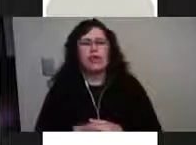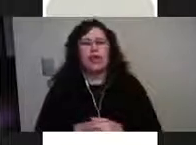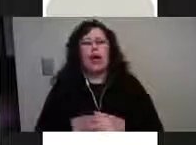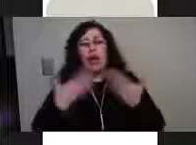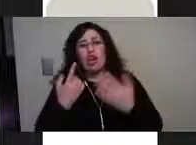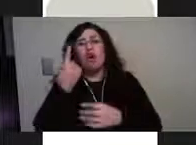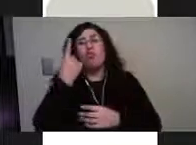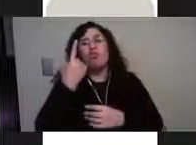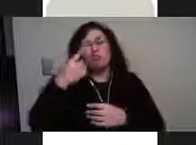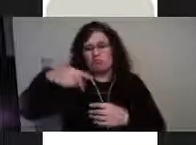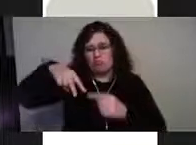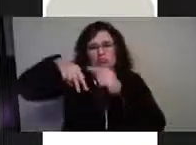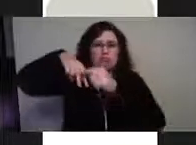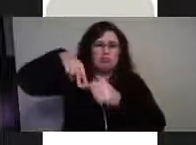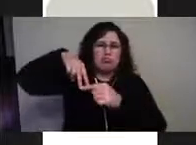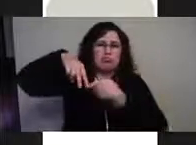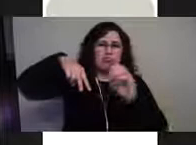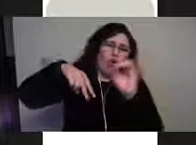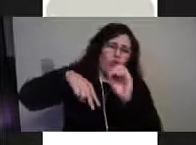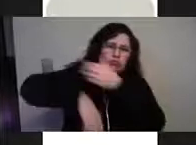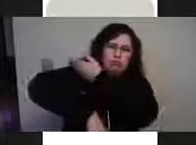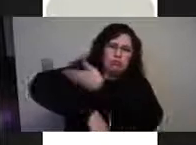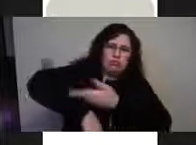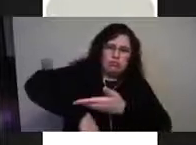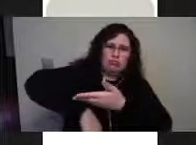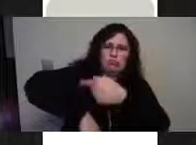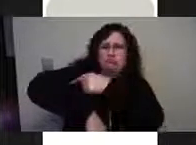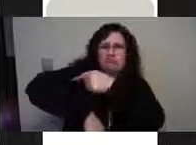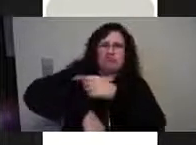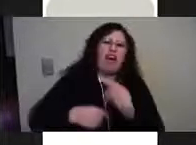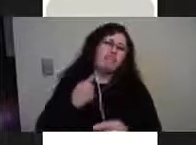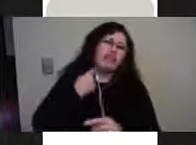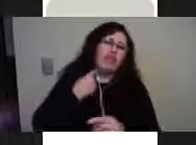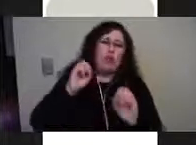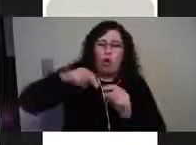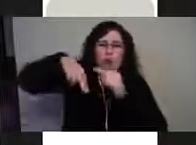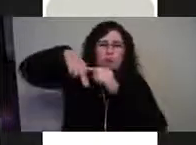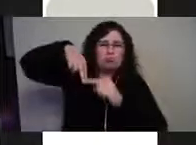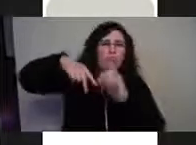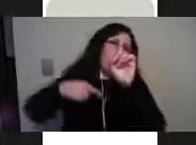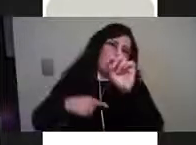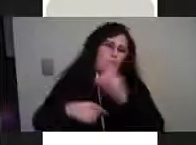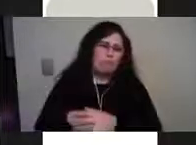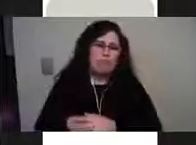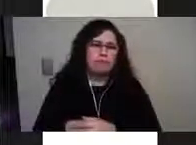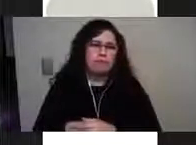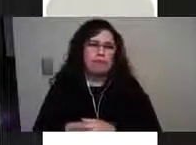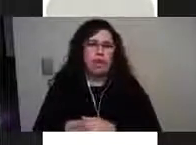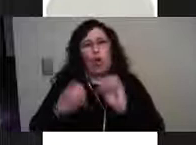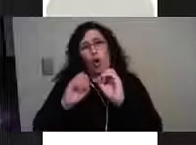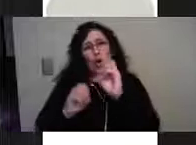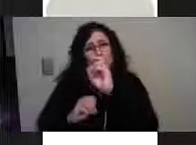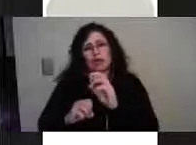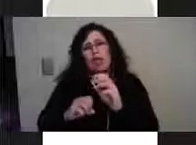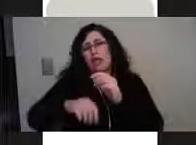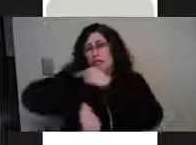una extremidad o sea, perdón, en la extremidad superior, ¿ya? O inferior. Si corresponde el predominio en la extremidad